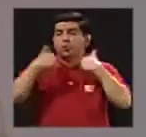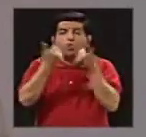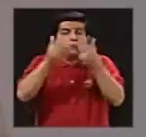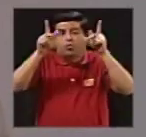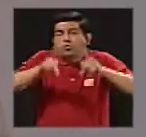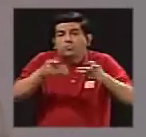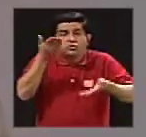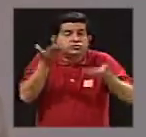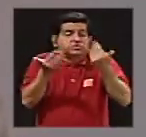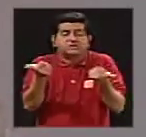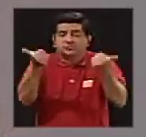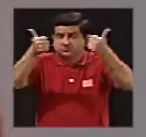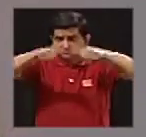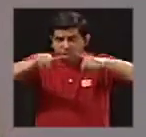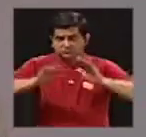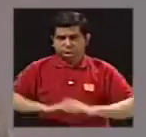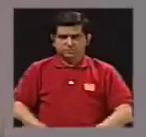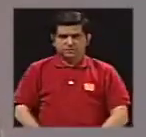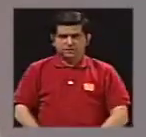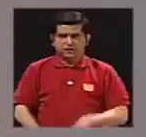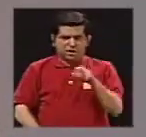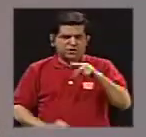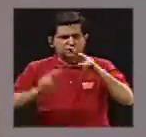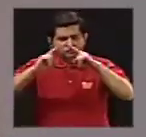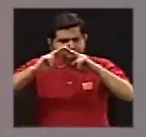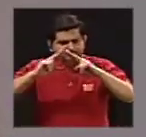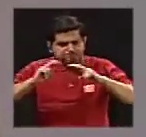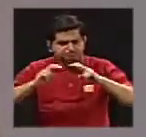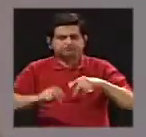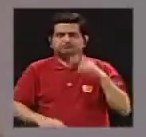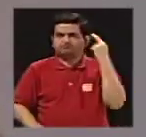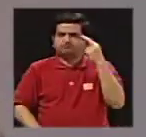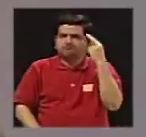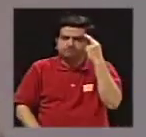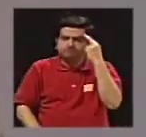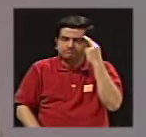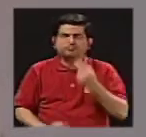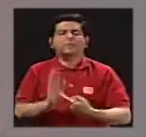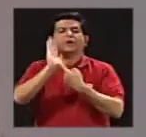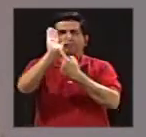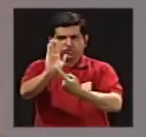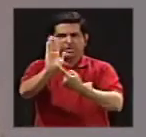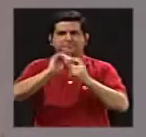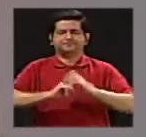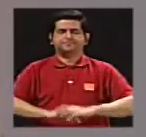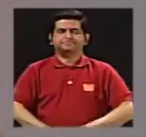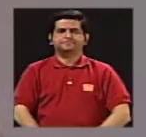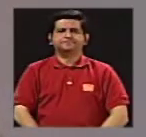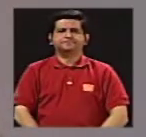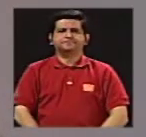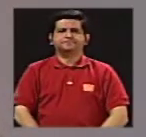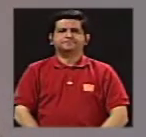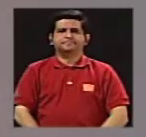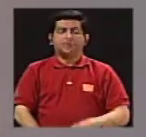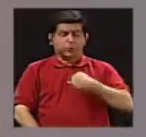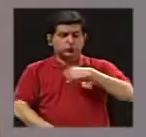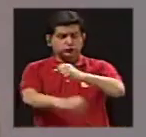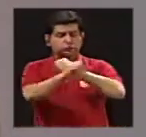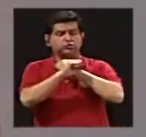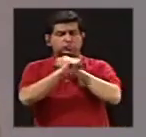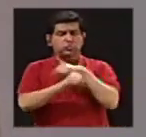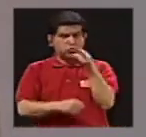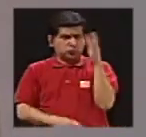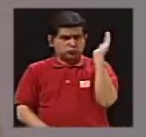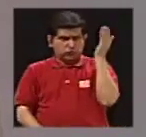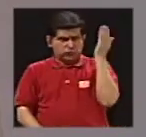personas que se pusieron de acuerdo reflexionaron y la presentaron este y estoy seguro que muchas de